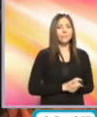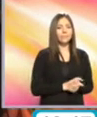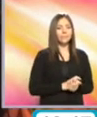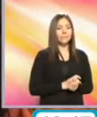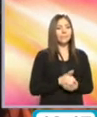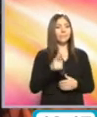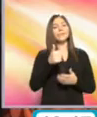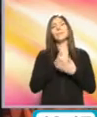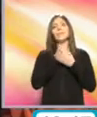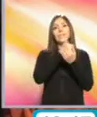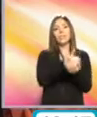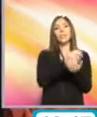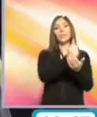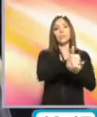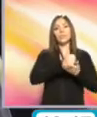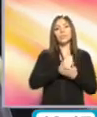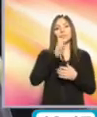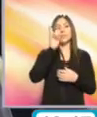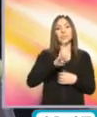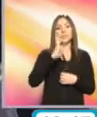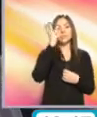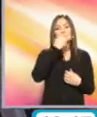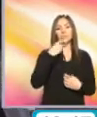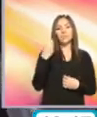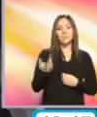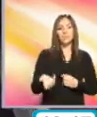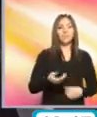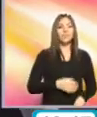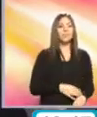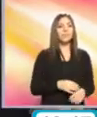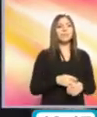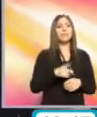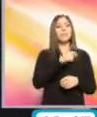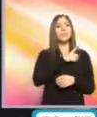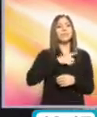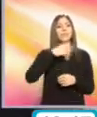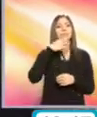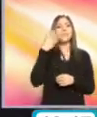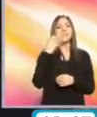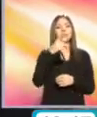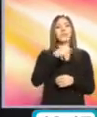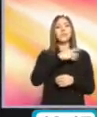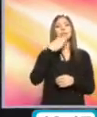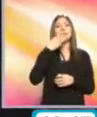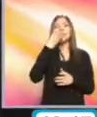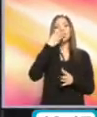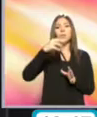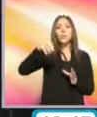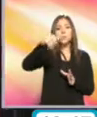ayudo? ¿Me ayudas? Qué bonito. Sí, Mire, qué bonito, mi Vale, chef. vale, que le Ay, quede pero mira, bonito, con ¿eh? energía, con